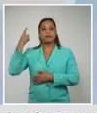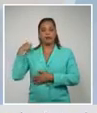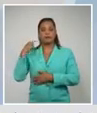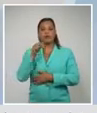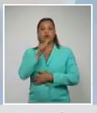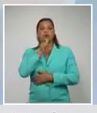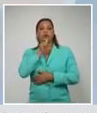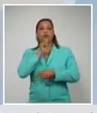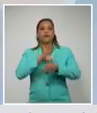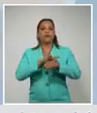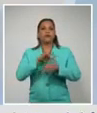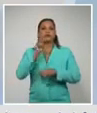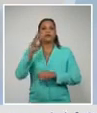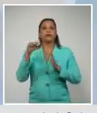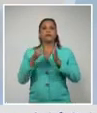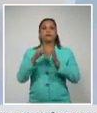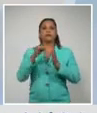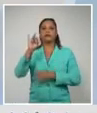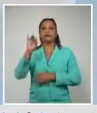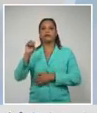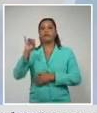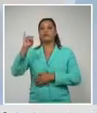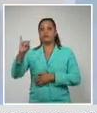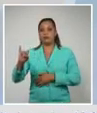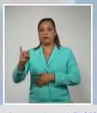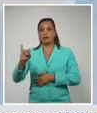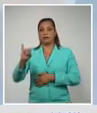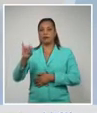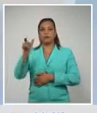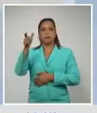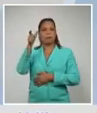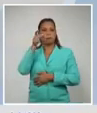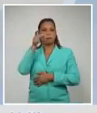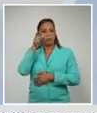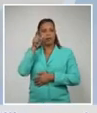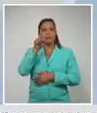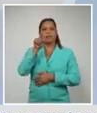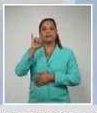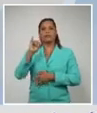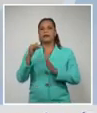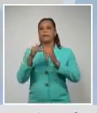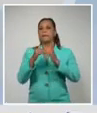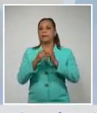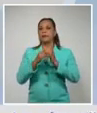sospechosos 3.706, en vigilancia